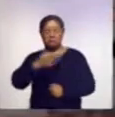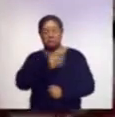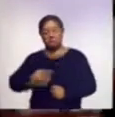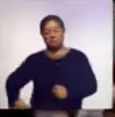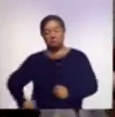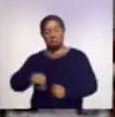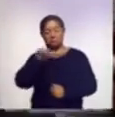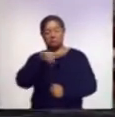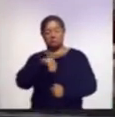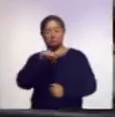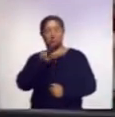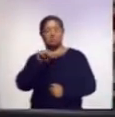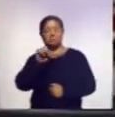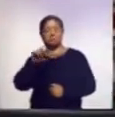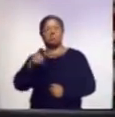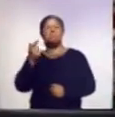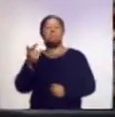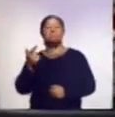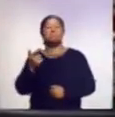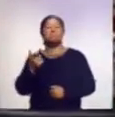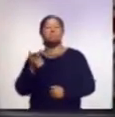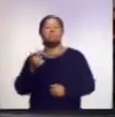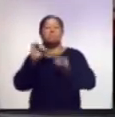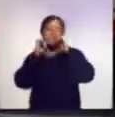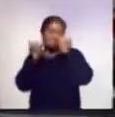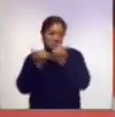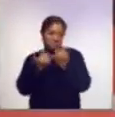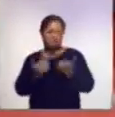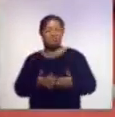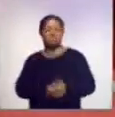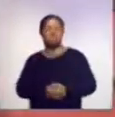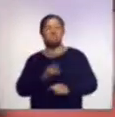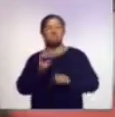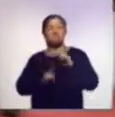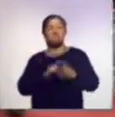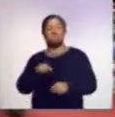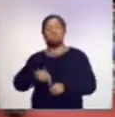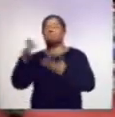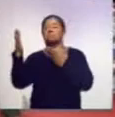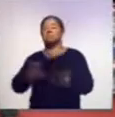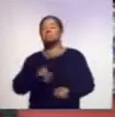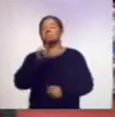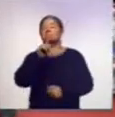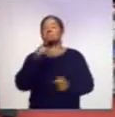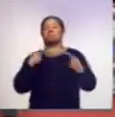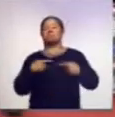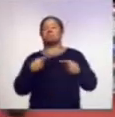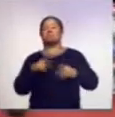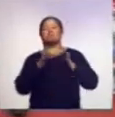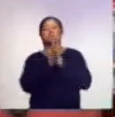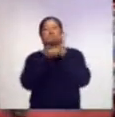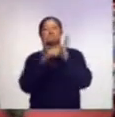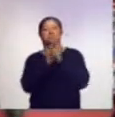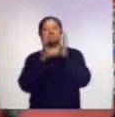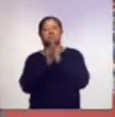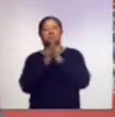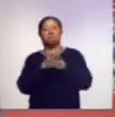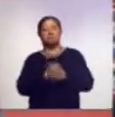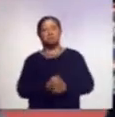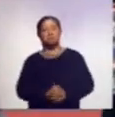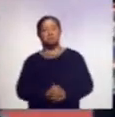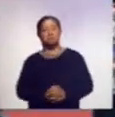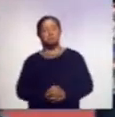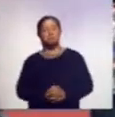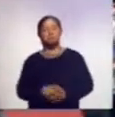de la Asociación Estatal de este deporte. Vienen cerca de 70 participantes, son